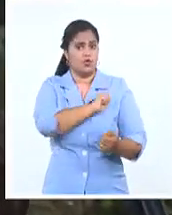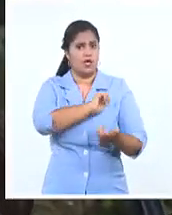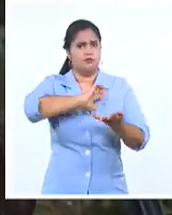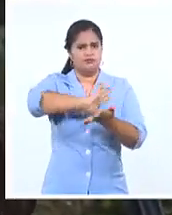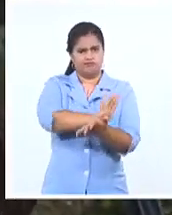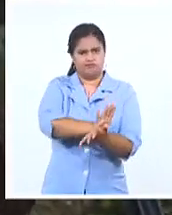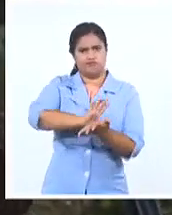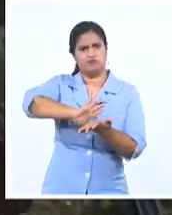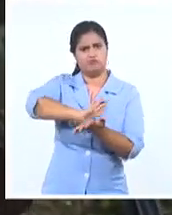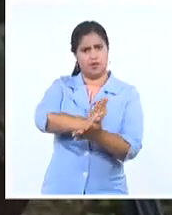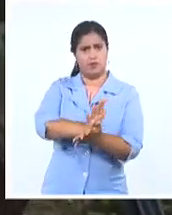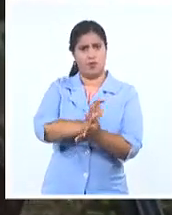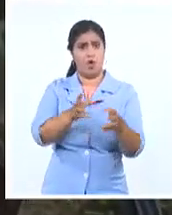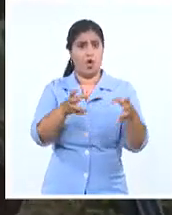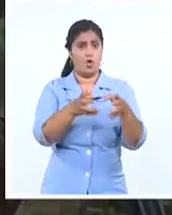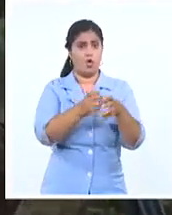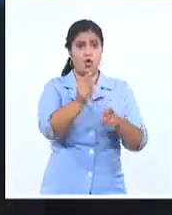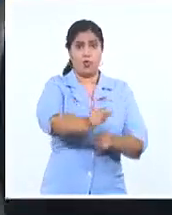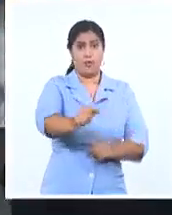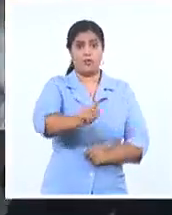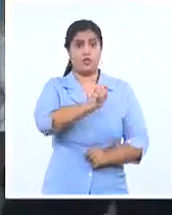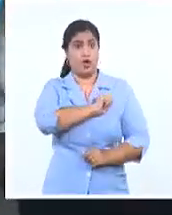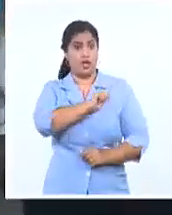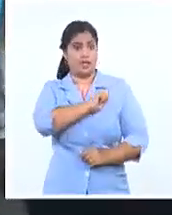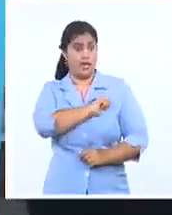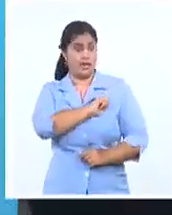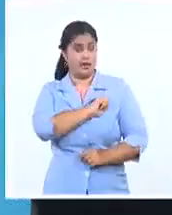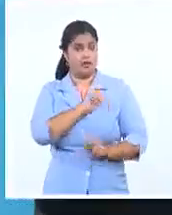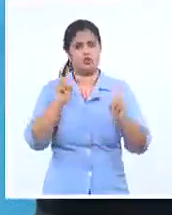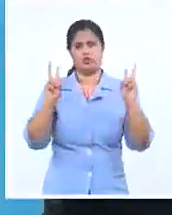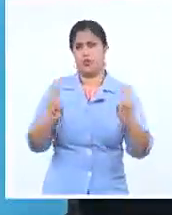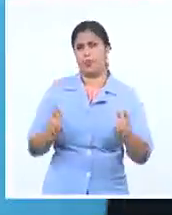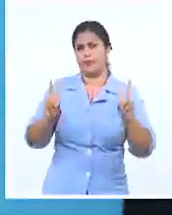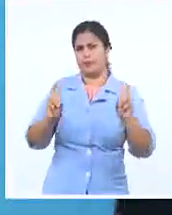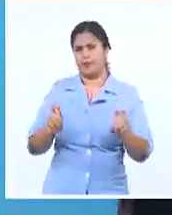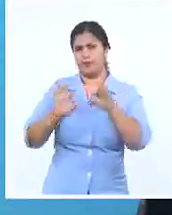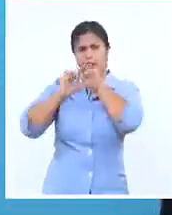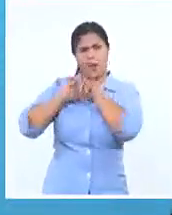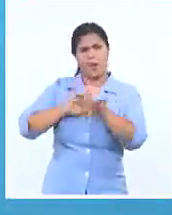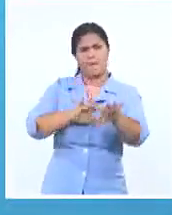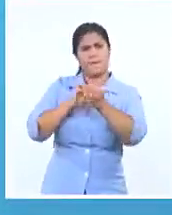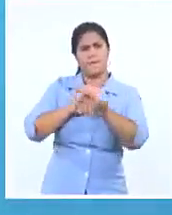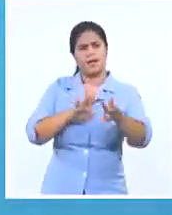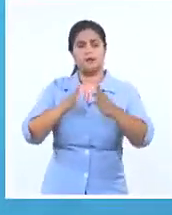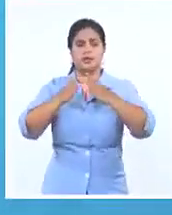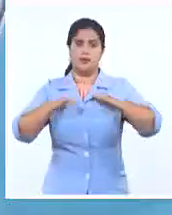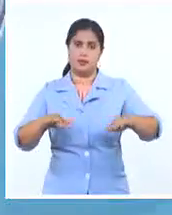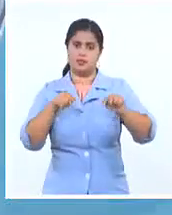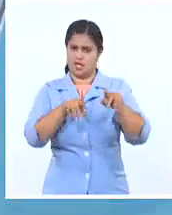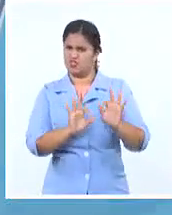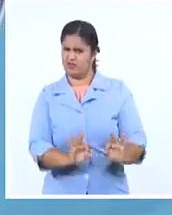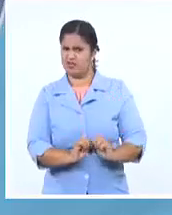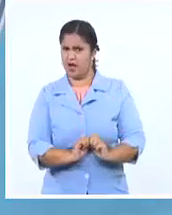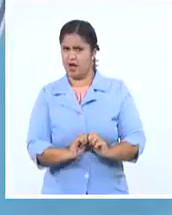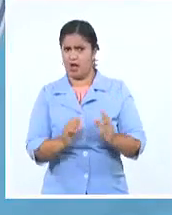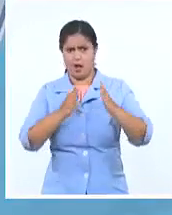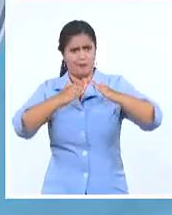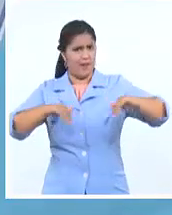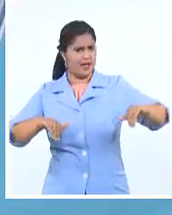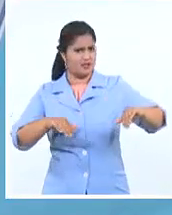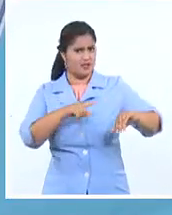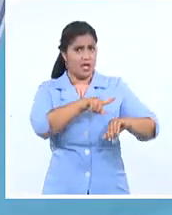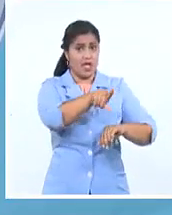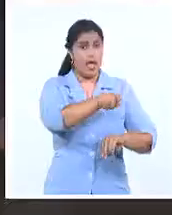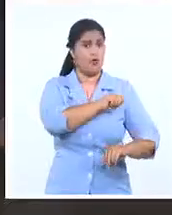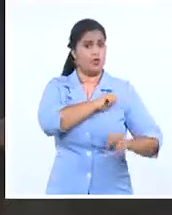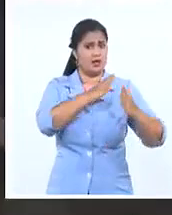pacífica inmolando nuestra constitución. En acto de reafirmación revolucionaria, junto a dirigentes de la Federación de Mujeres Cubanas y